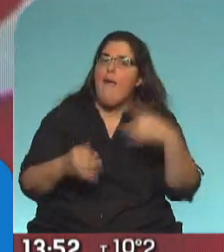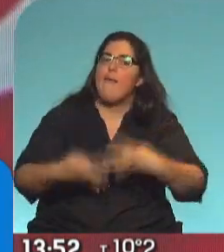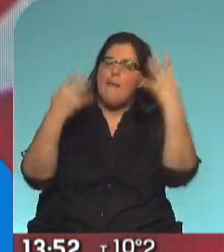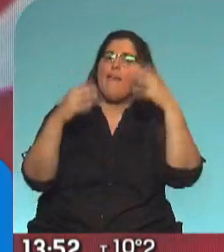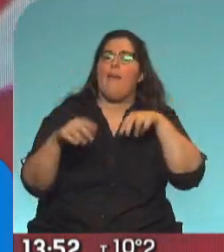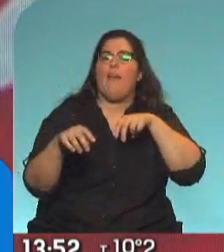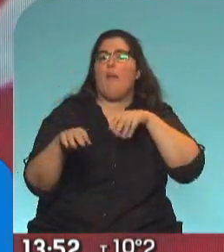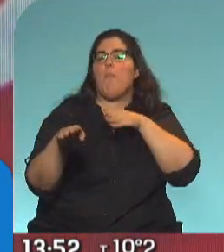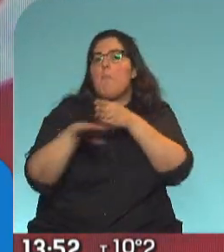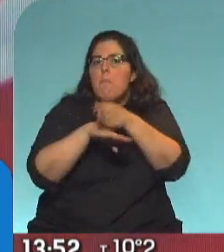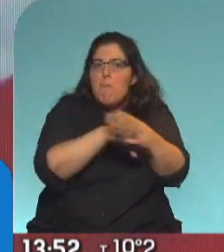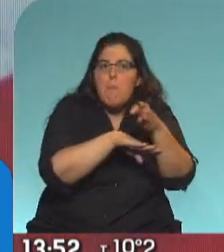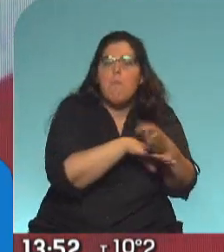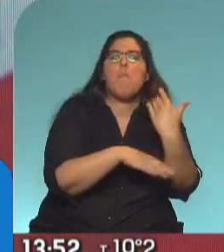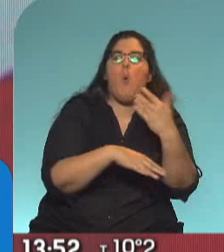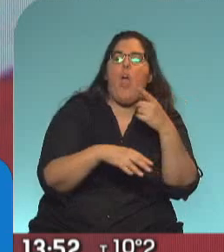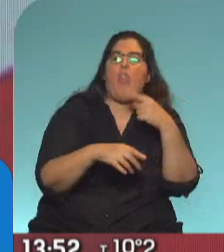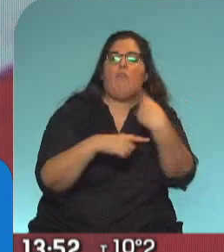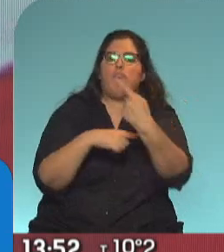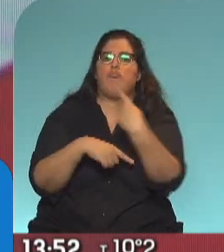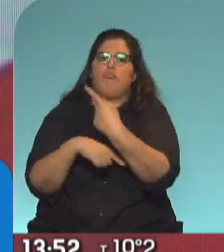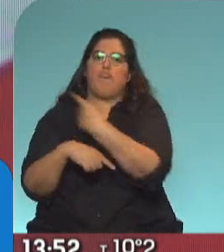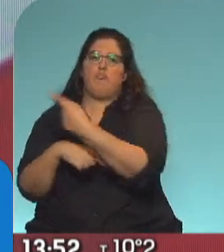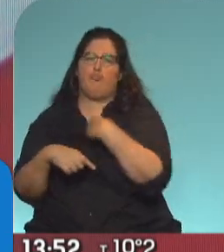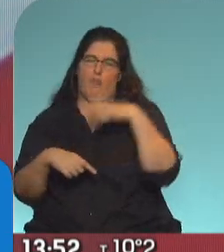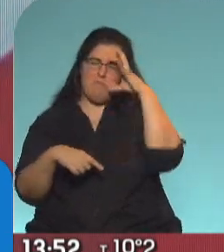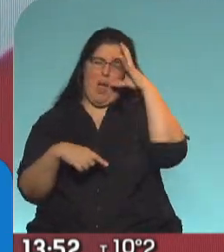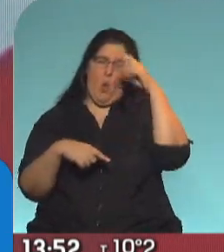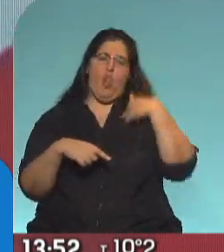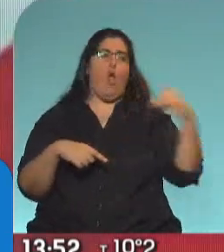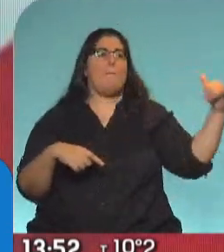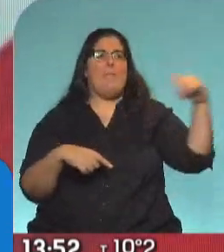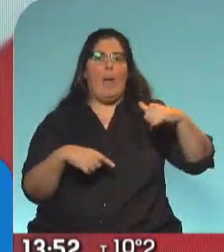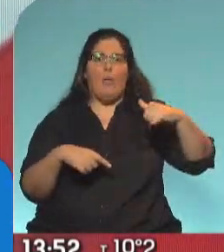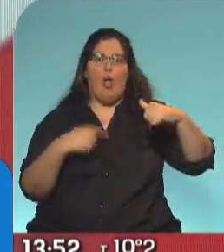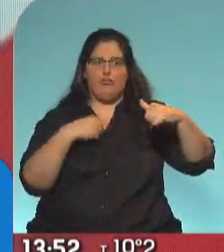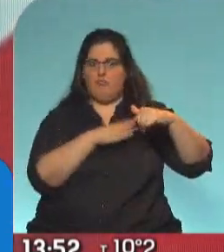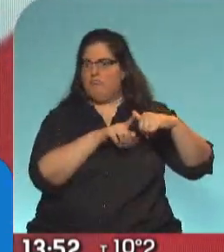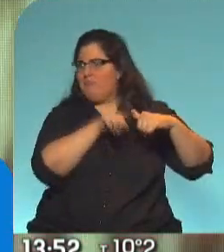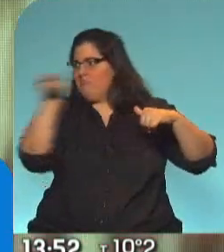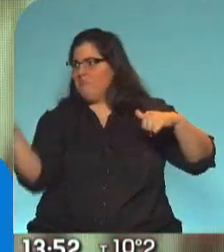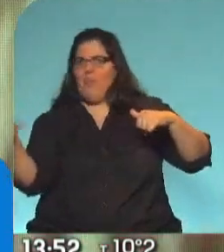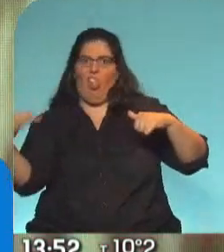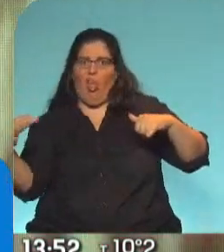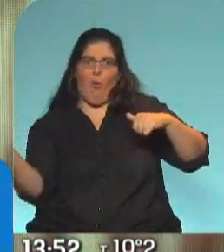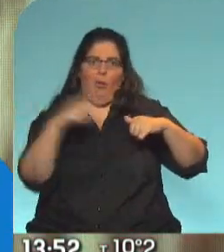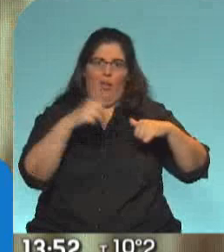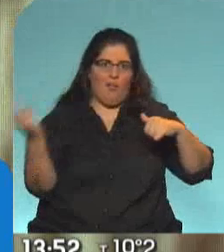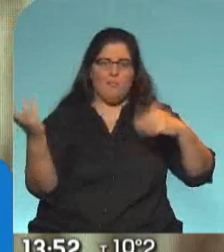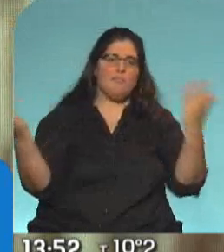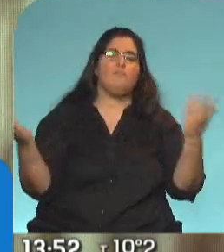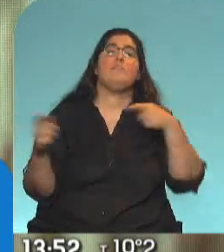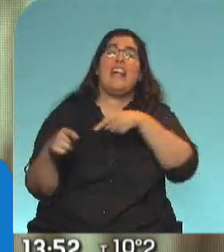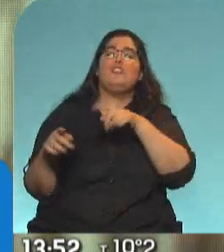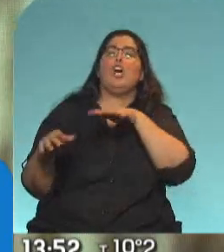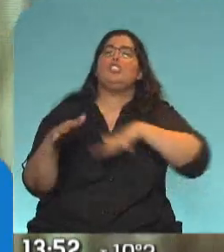pasos habilitados que permiten el flujo en una ciudad. De hecho, me acuerdo, mi avión llegó a un lado, hubo que pasar por el otro y demás. Y José, y en la sociedad, la cultura, todo eso,